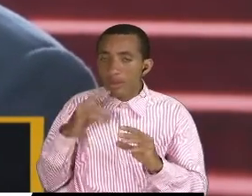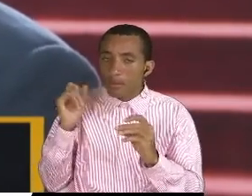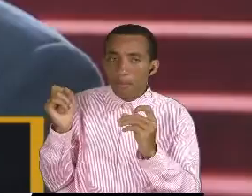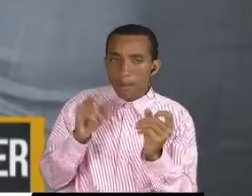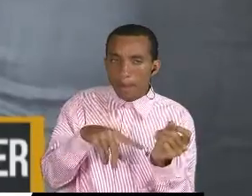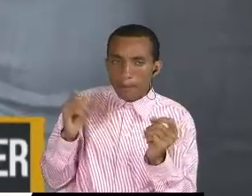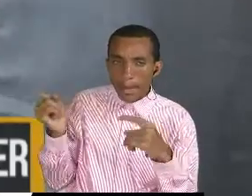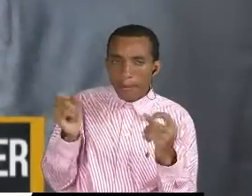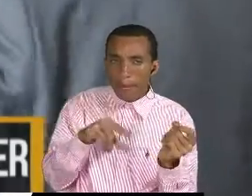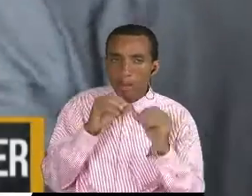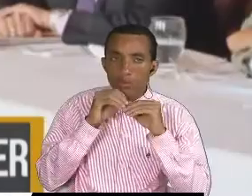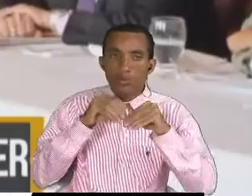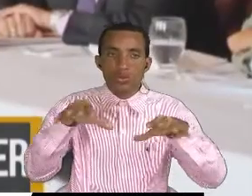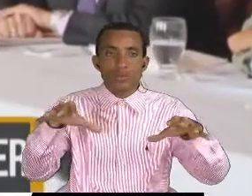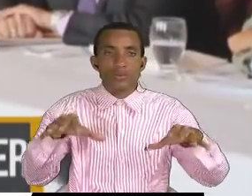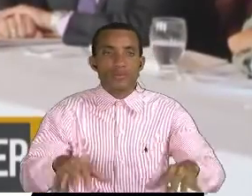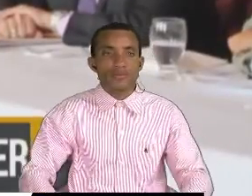público.